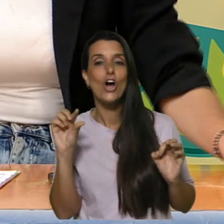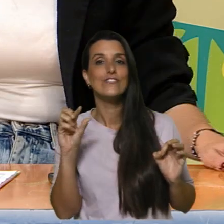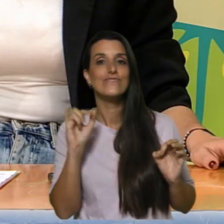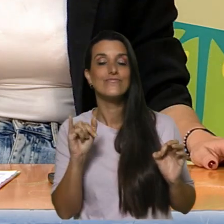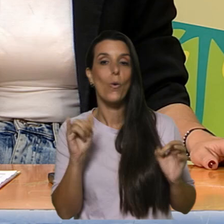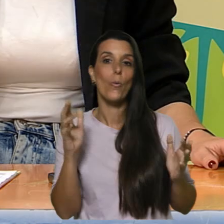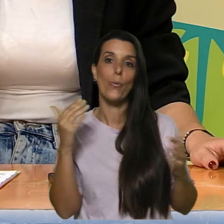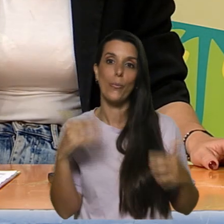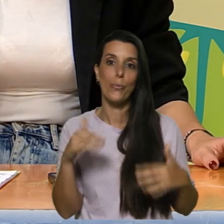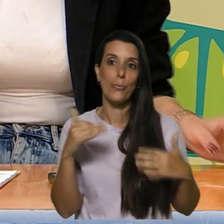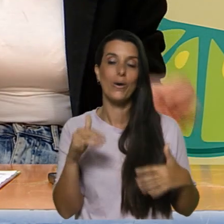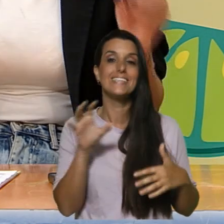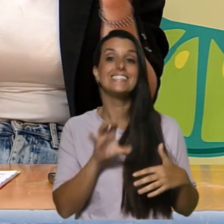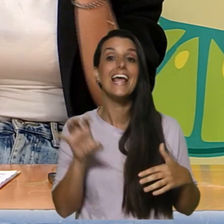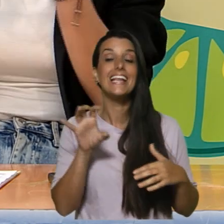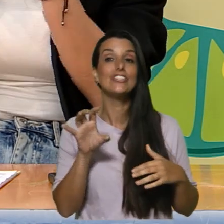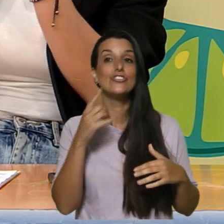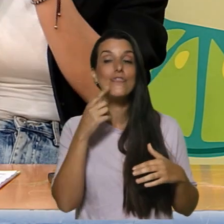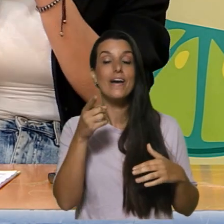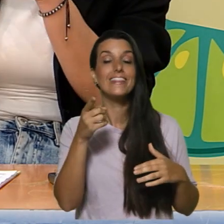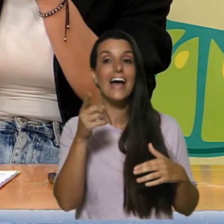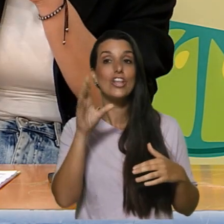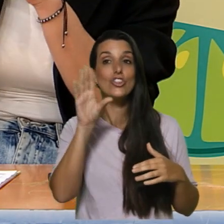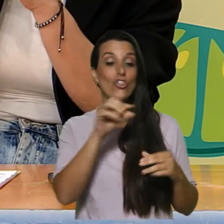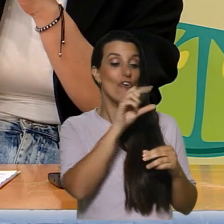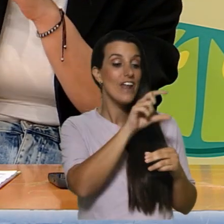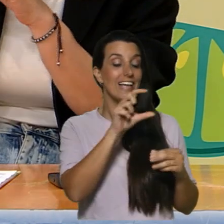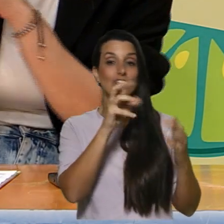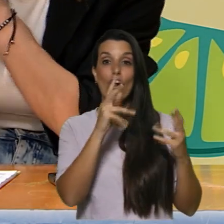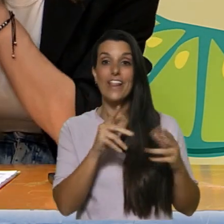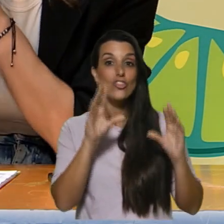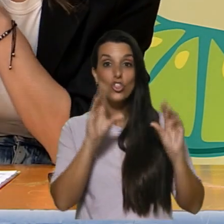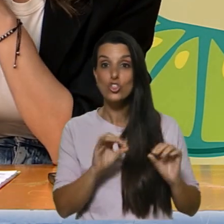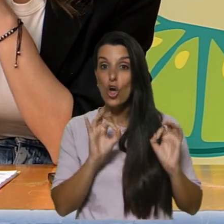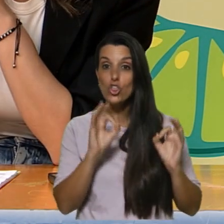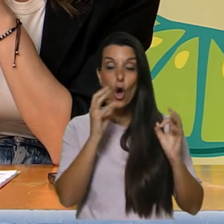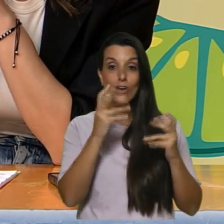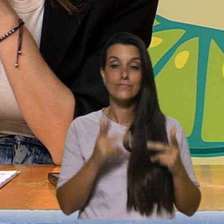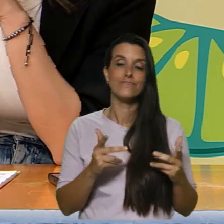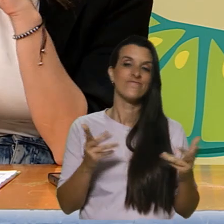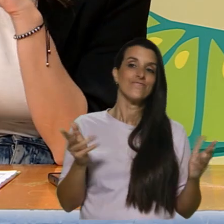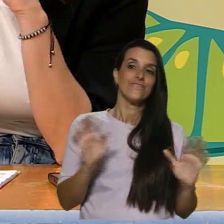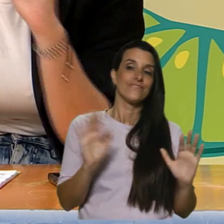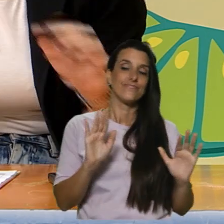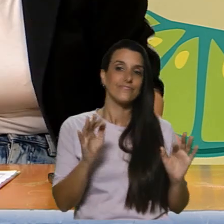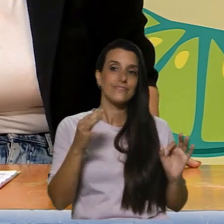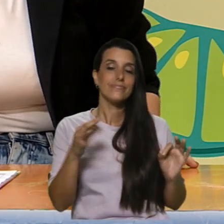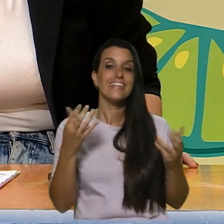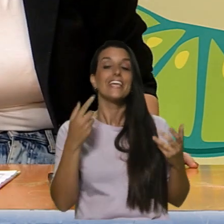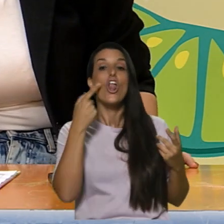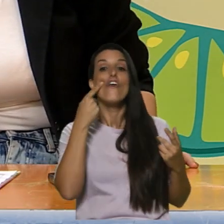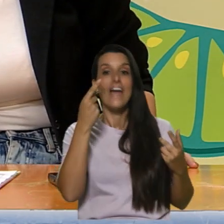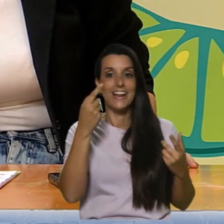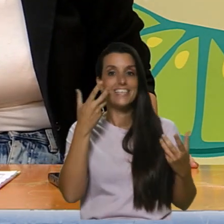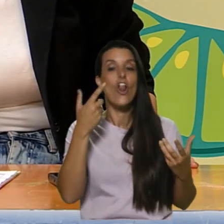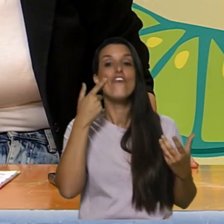La caja de Pandora. Del Cerrito, y nos manda la imagen que tiene todos los frasquitos ordenados. Ah, eso, por favor, quiero ver. No, muy mal. Quiero ver. Se lo mando a